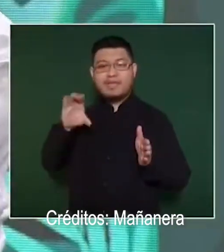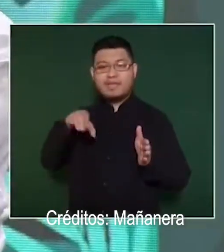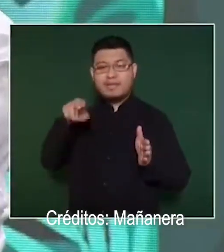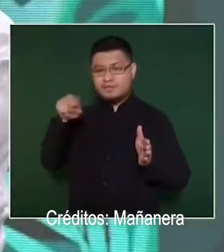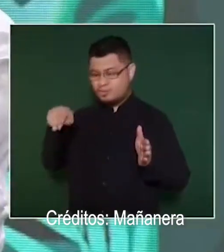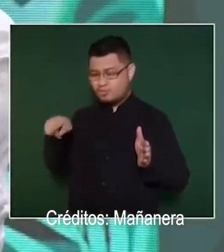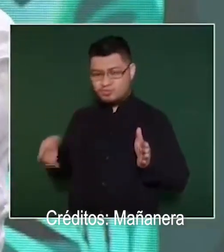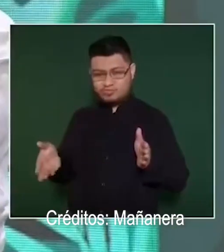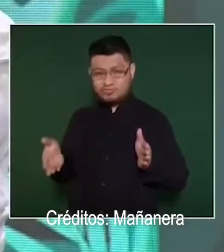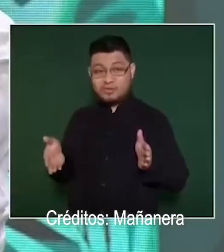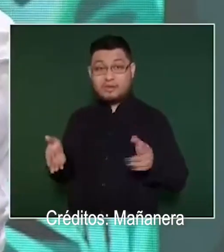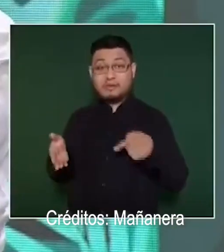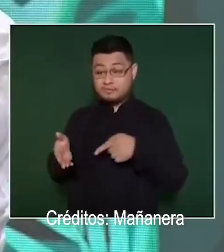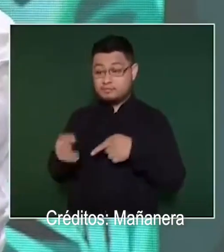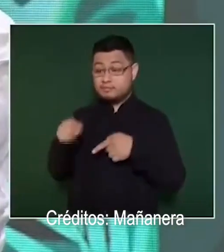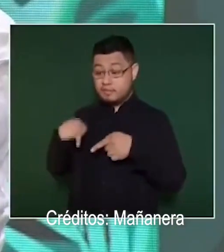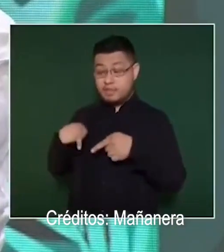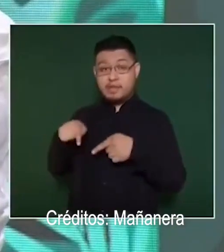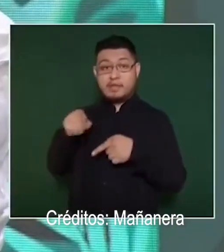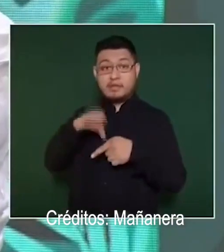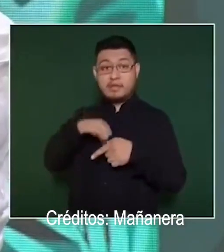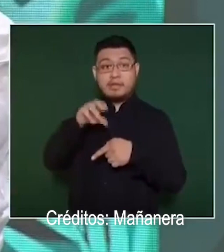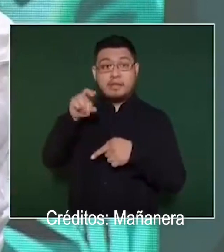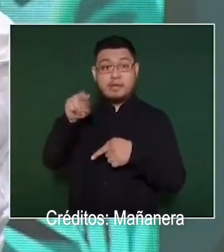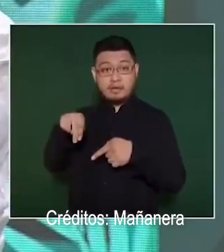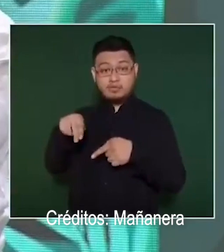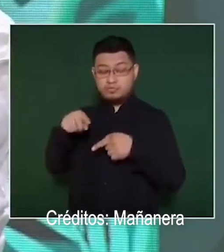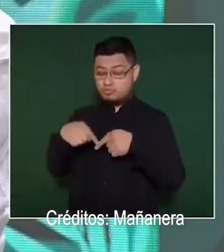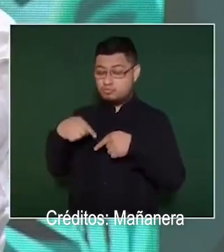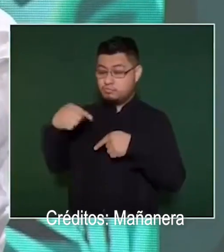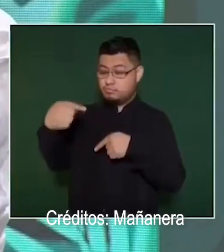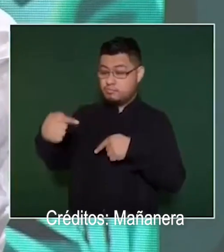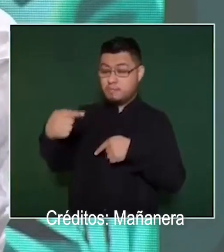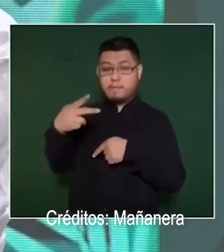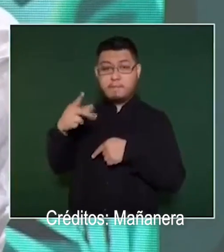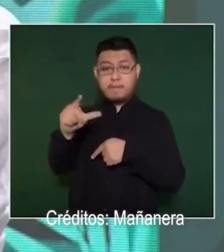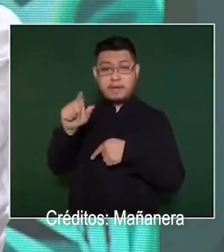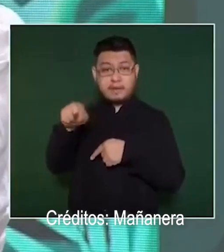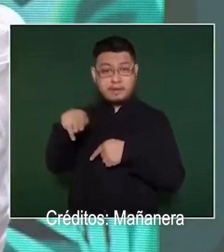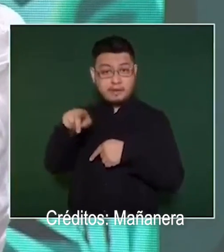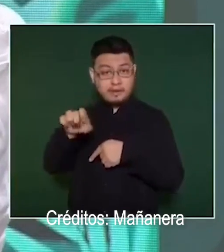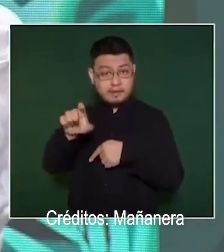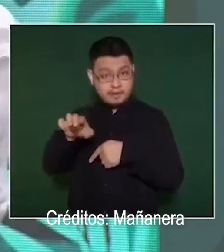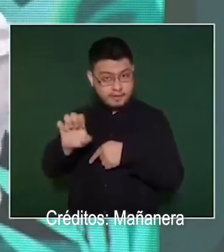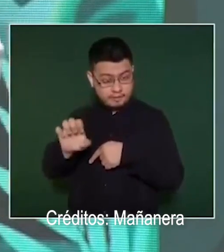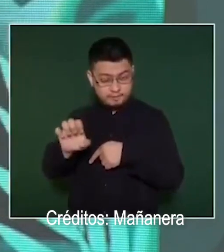luego Cancún-Palenque y